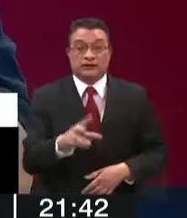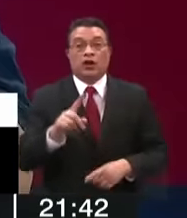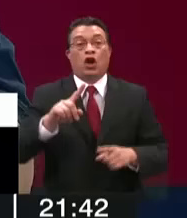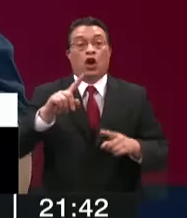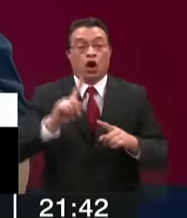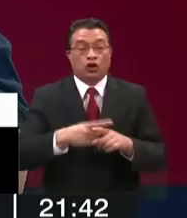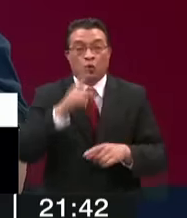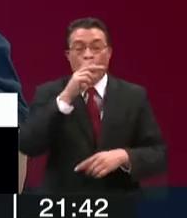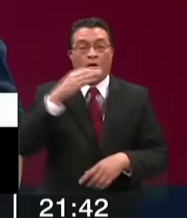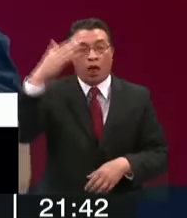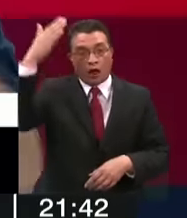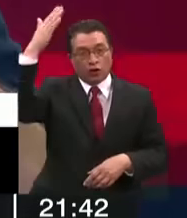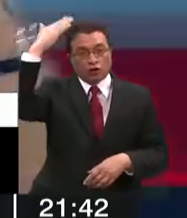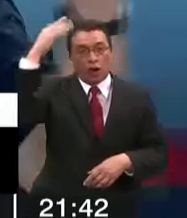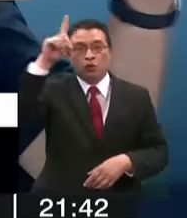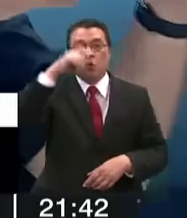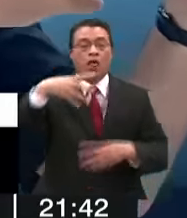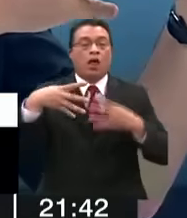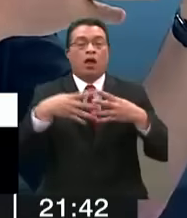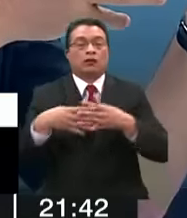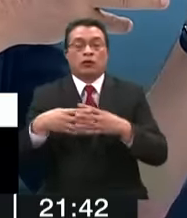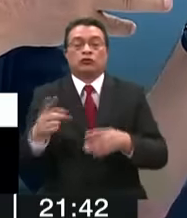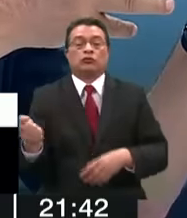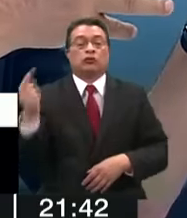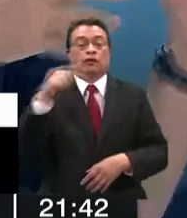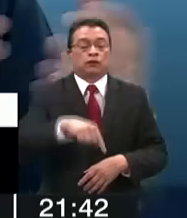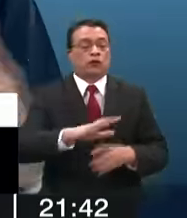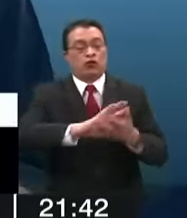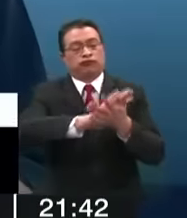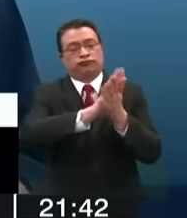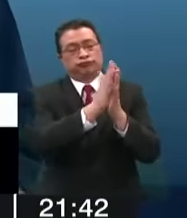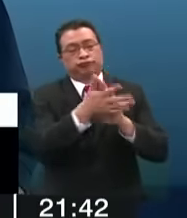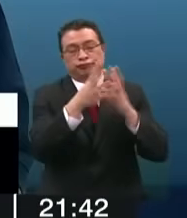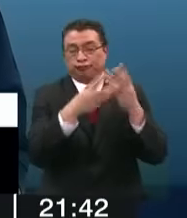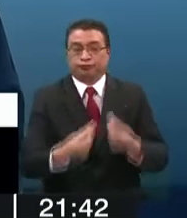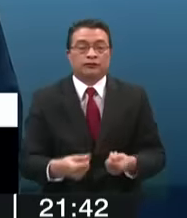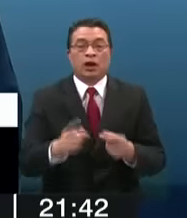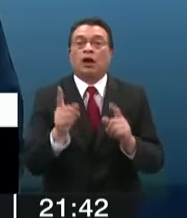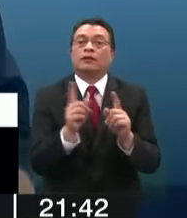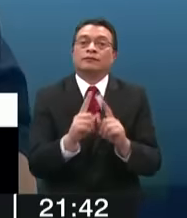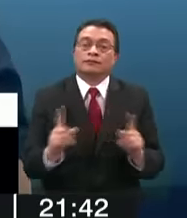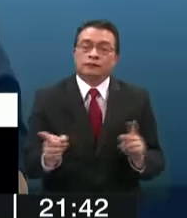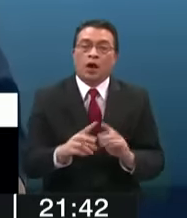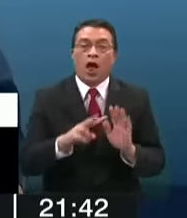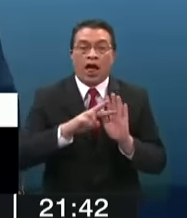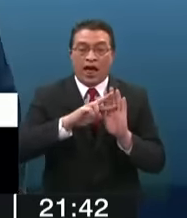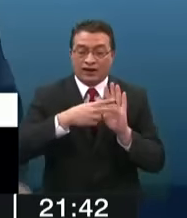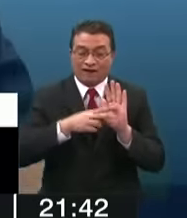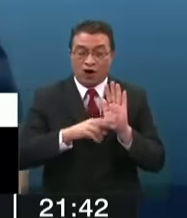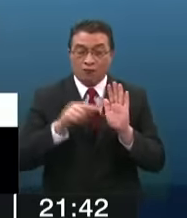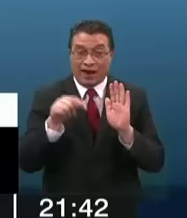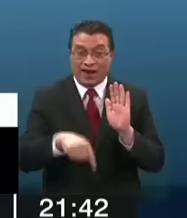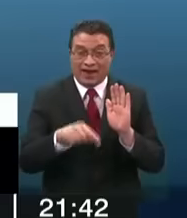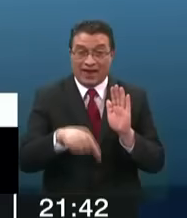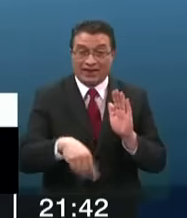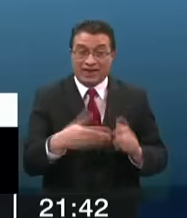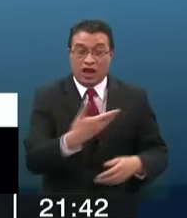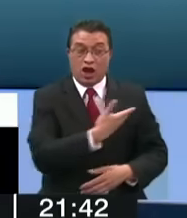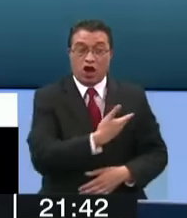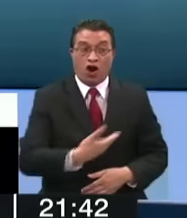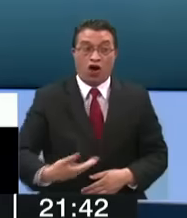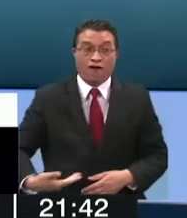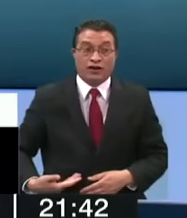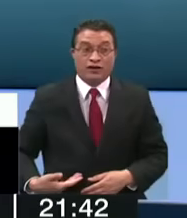Trump a deshacer el Obamacare de... Porque además, las reformas, o sea, de este gobierno, que cumplimos 3 años